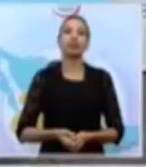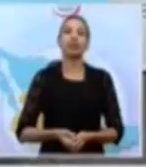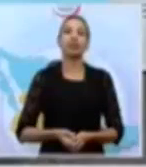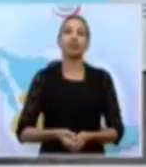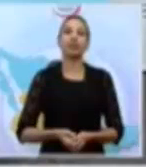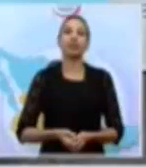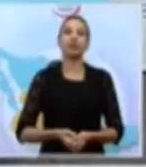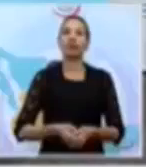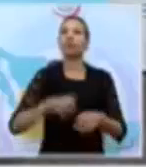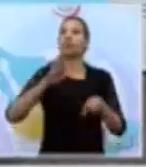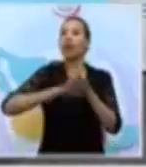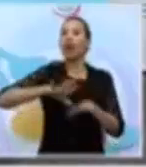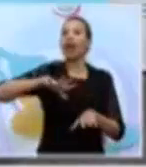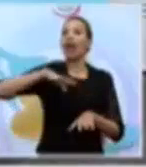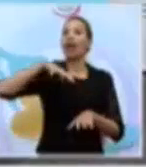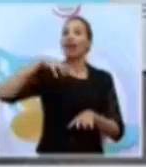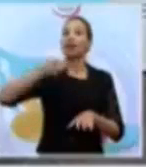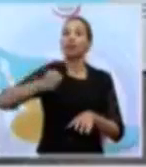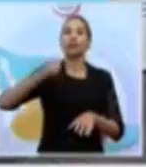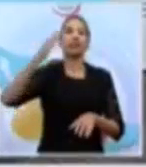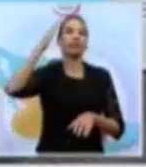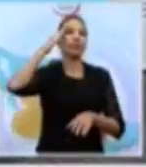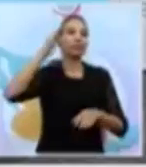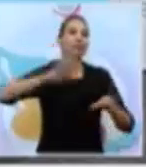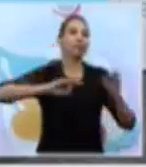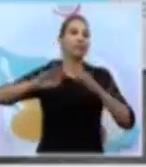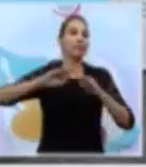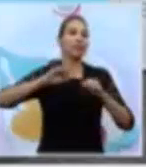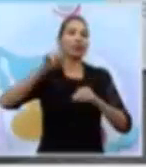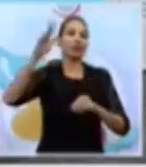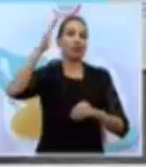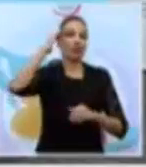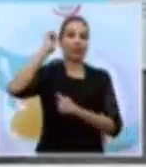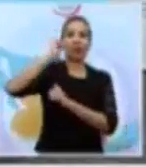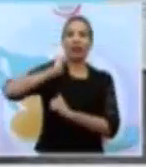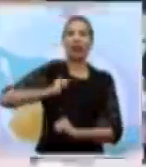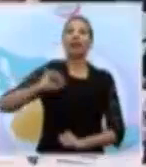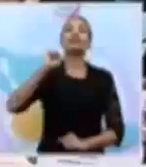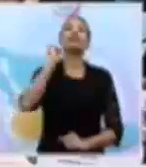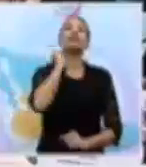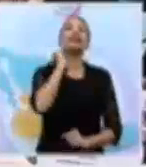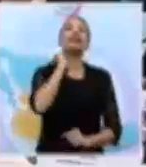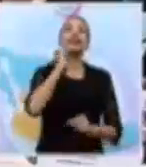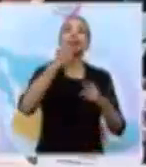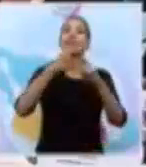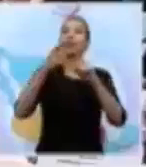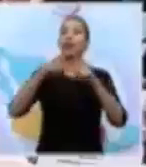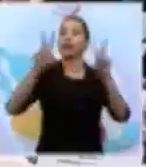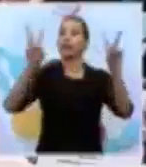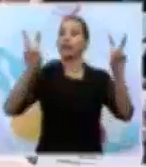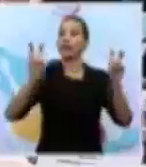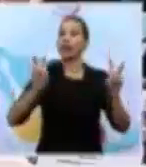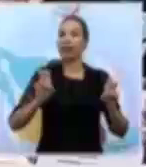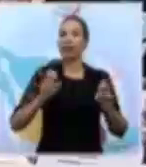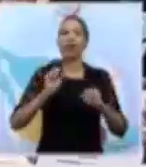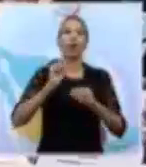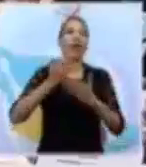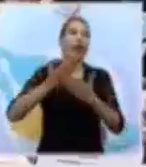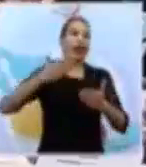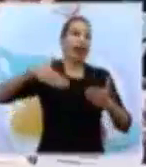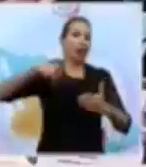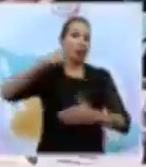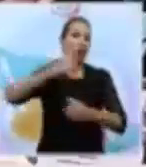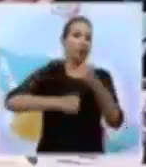ya trabajando y liderazgo incluso por el Senado en varios de estos temas. Recientemente, el